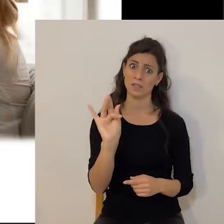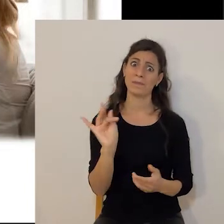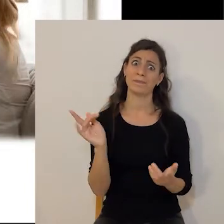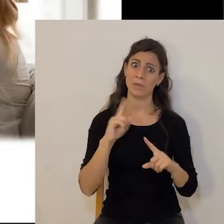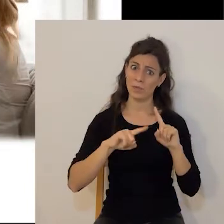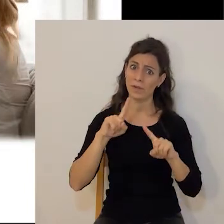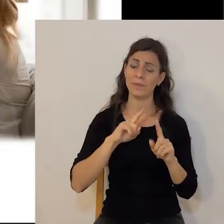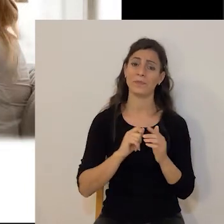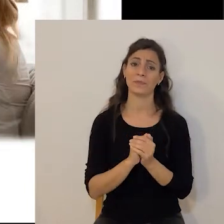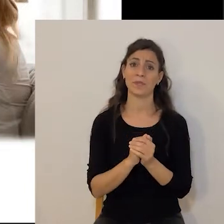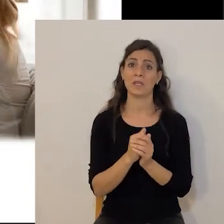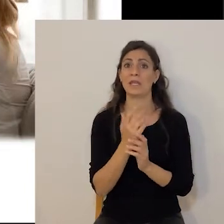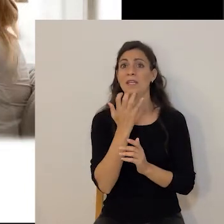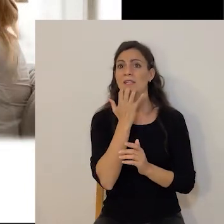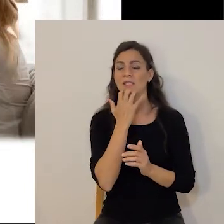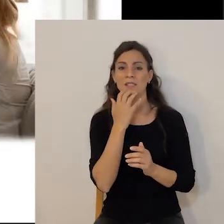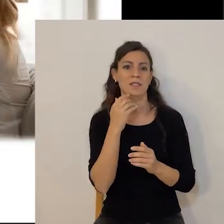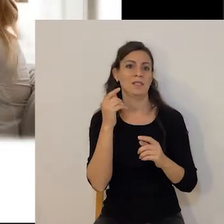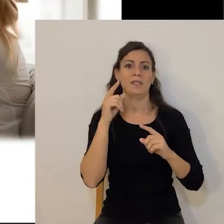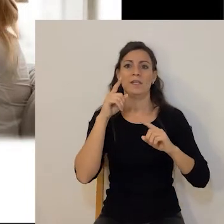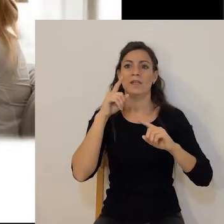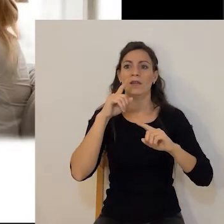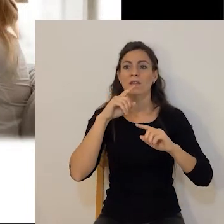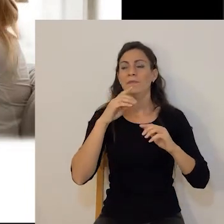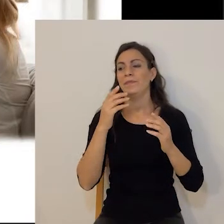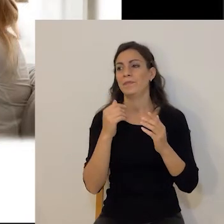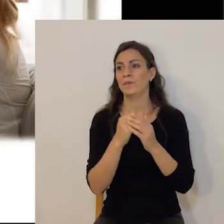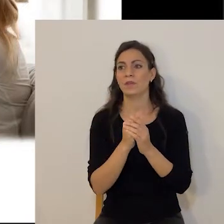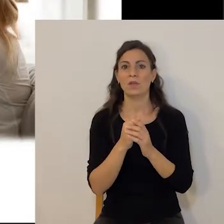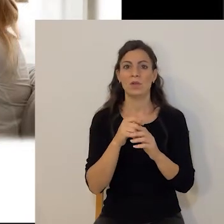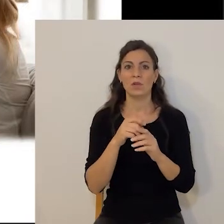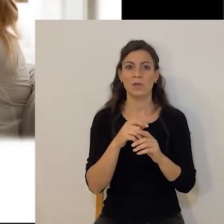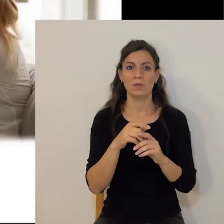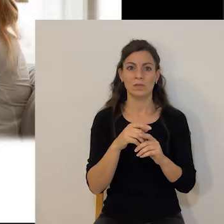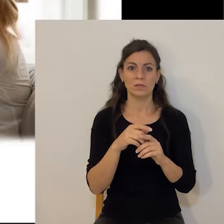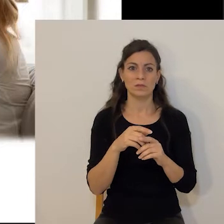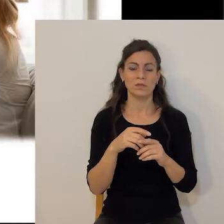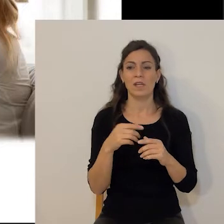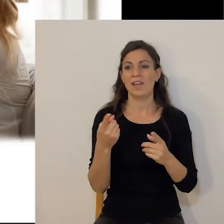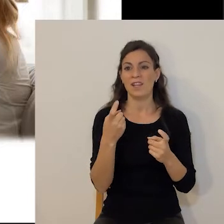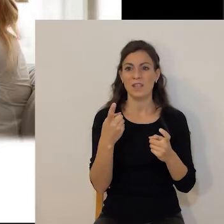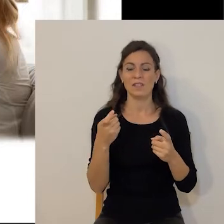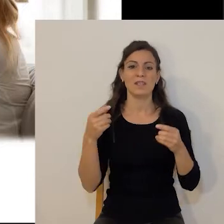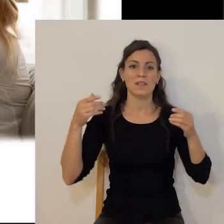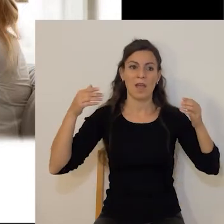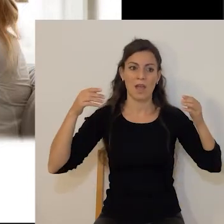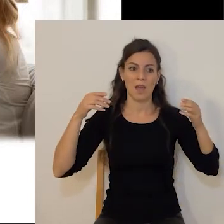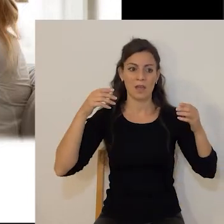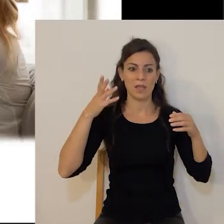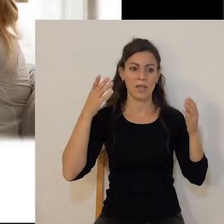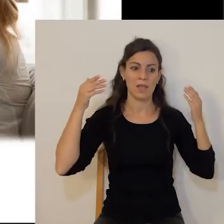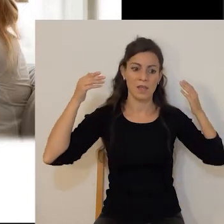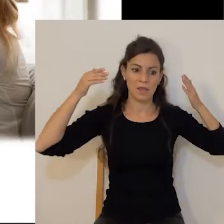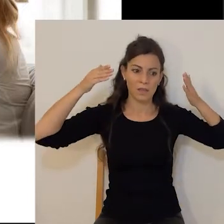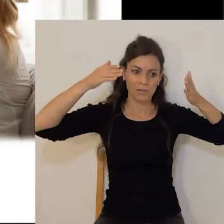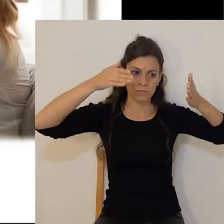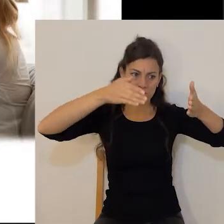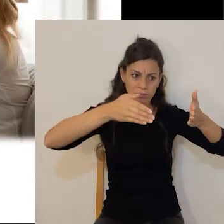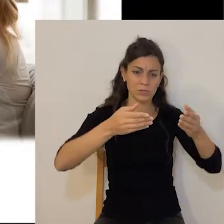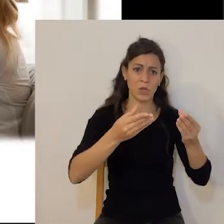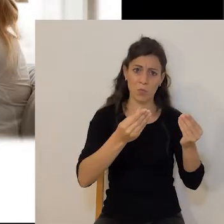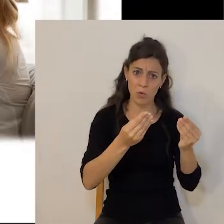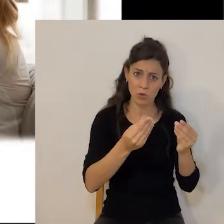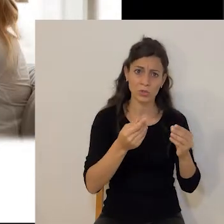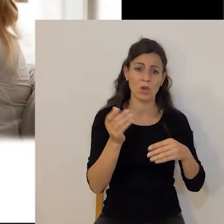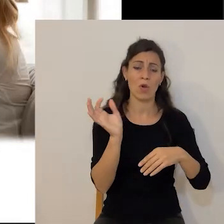permite planificar, cuando necesitan un estado de supervisión constante, cuando realmente